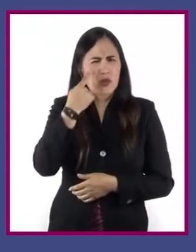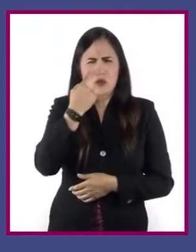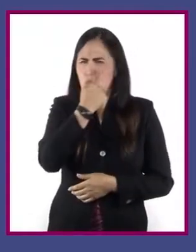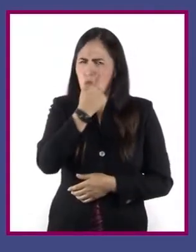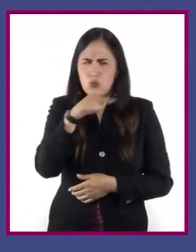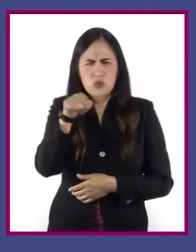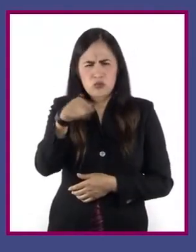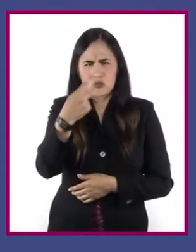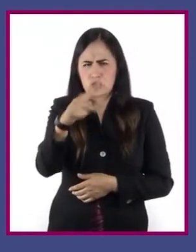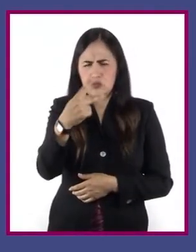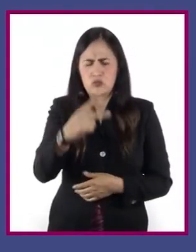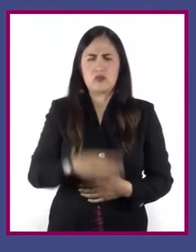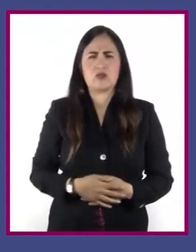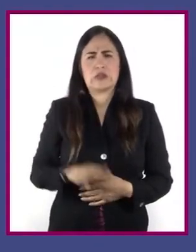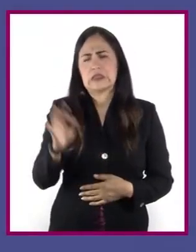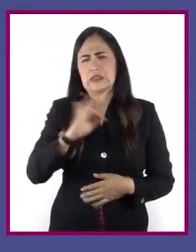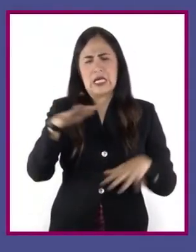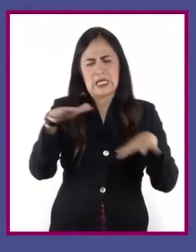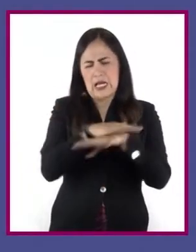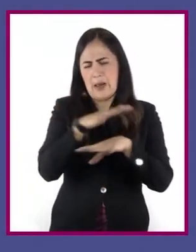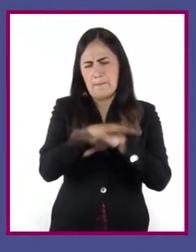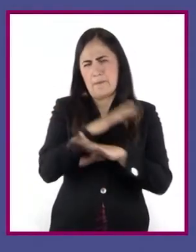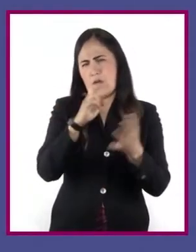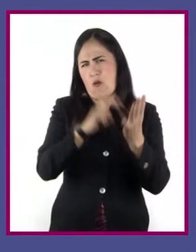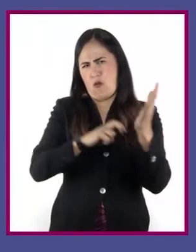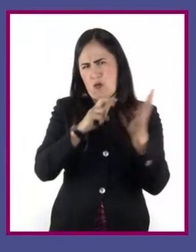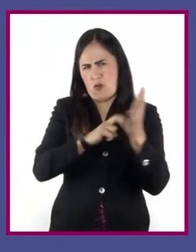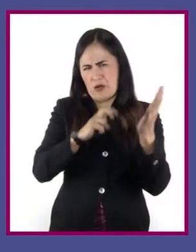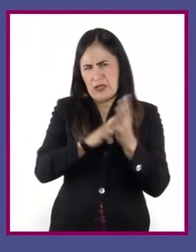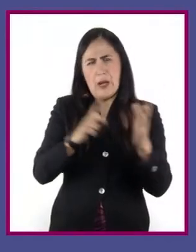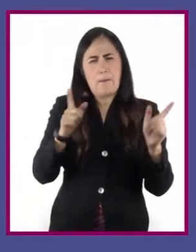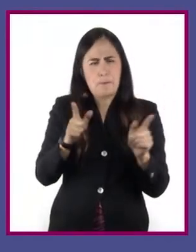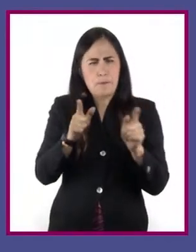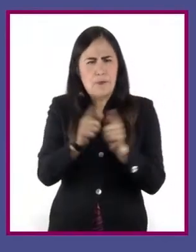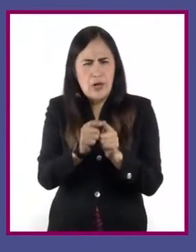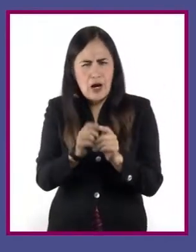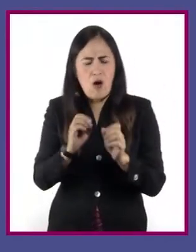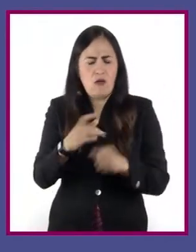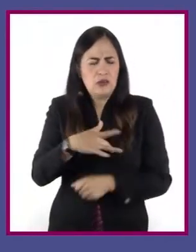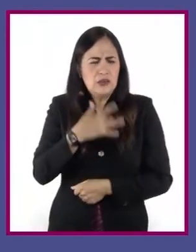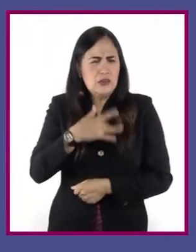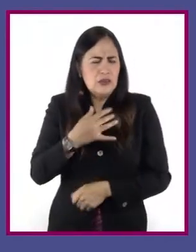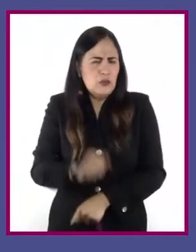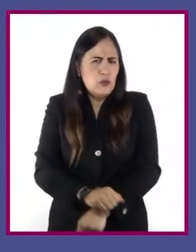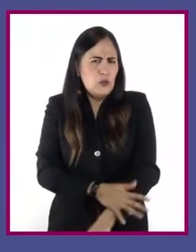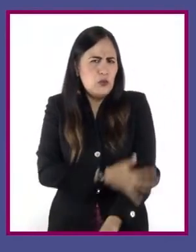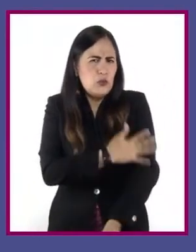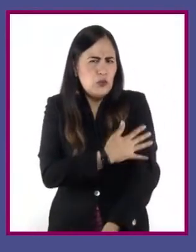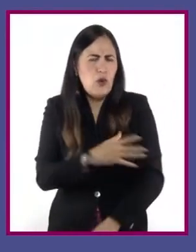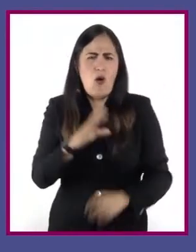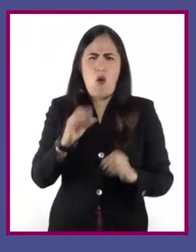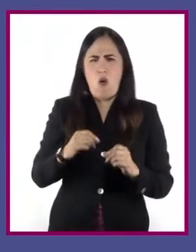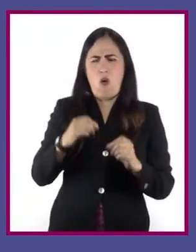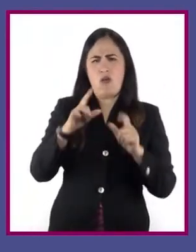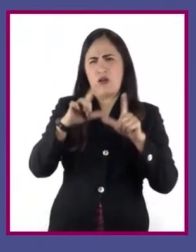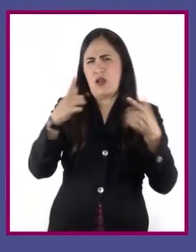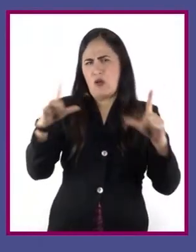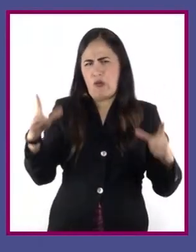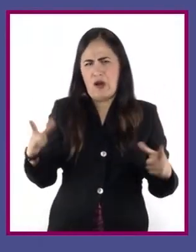que sea más emotivo, concreto, con un lenguaje más técnico, como ustedes